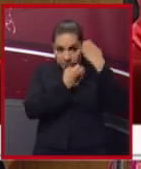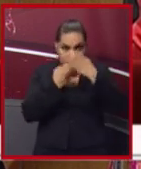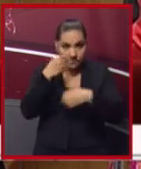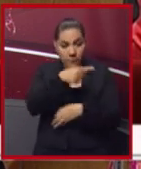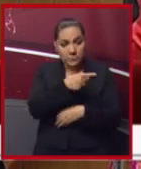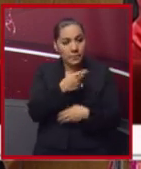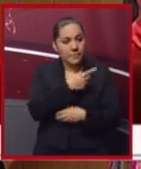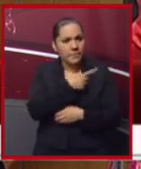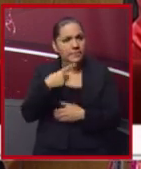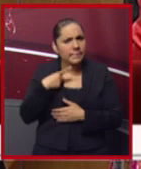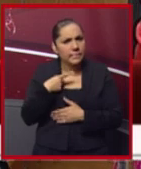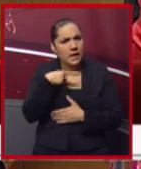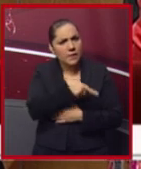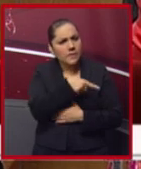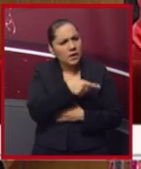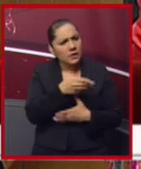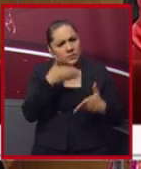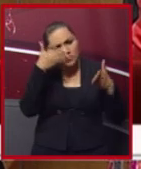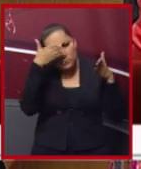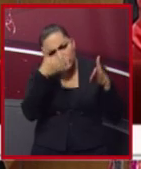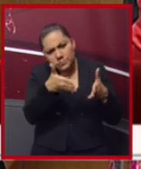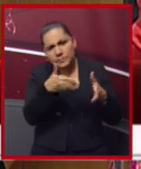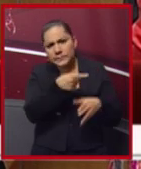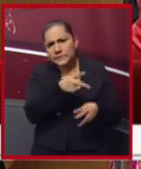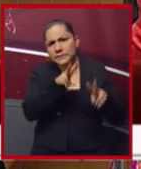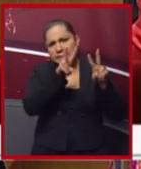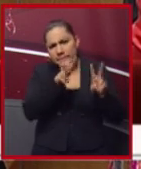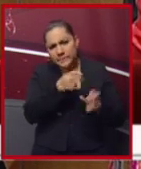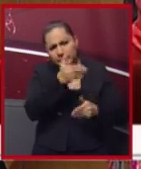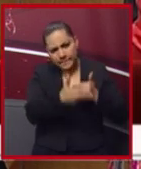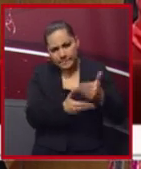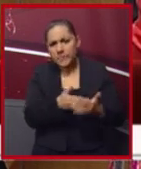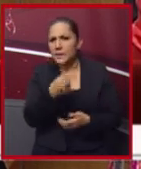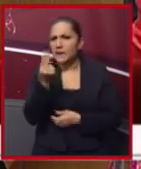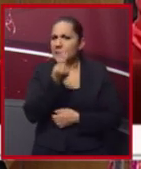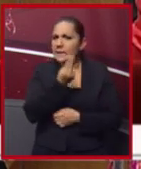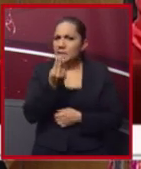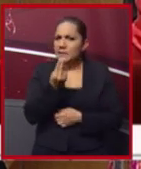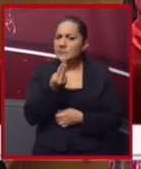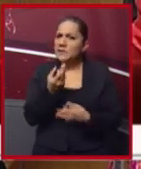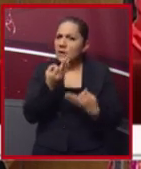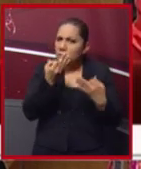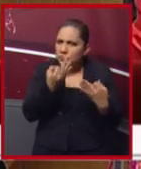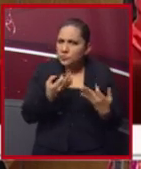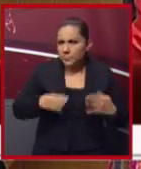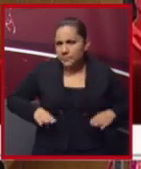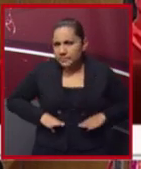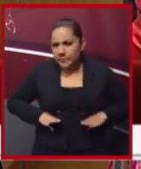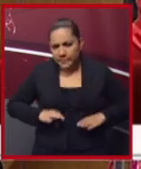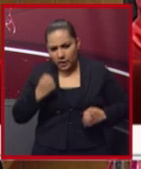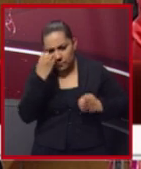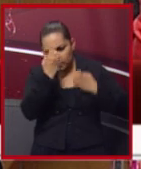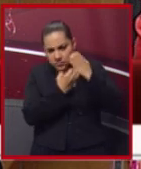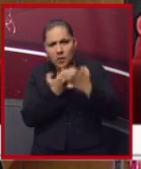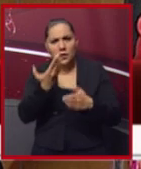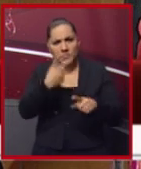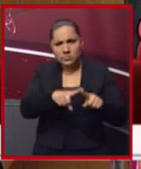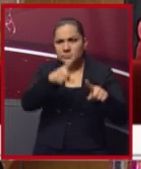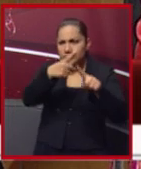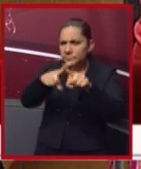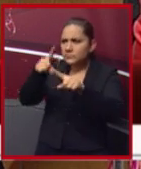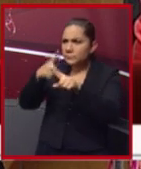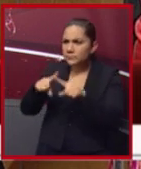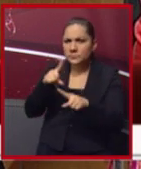de asumir a plenitud el propósito que nos hemos fijado de el Parlamento